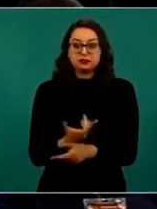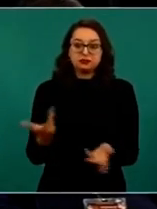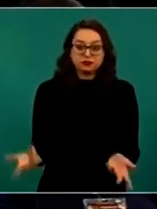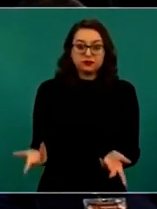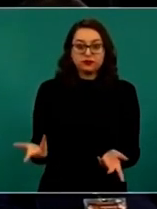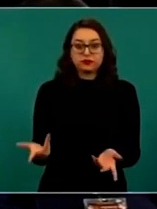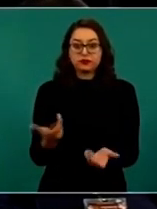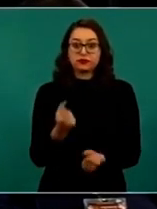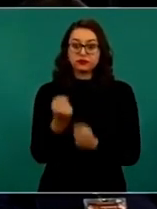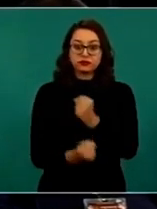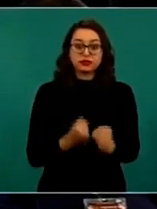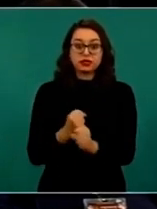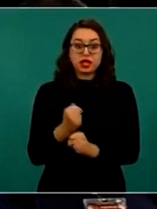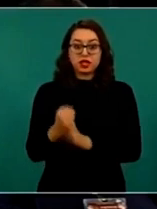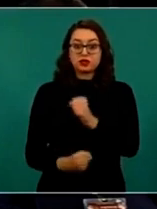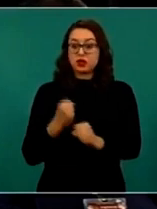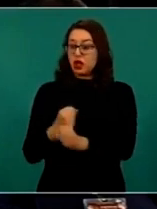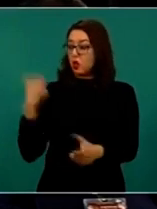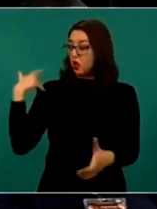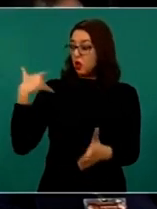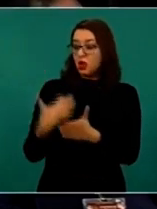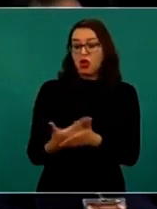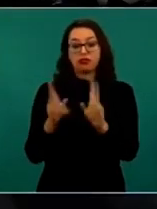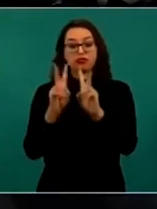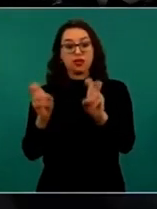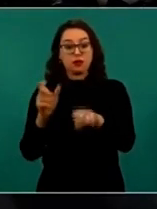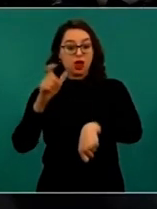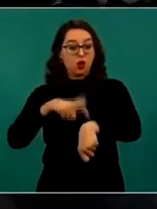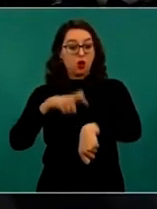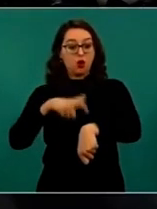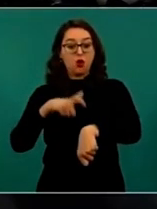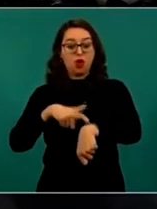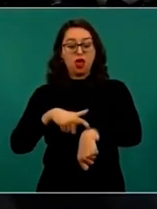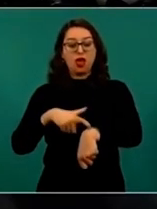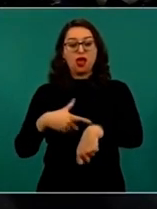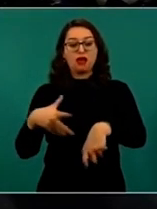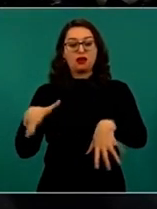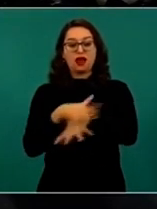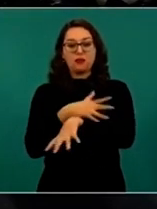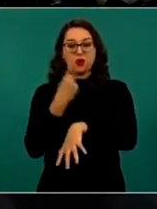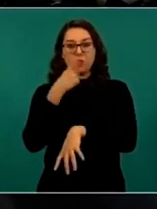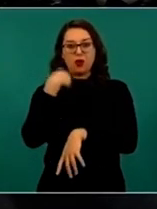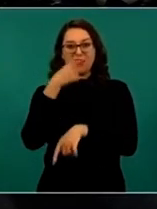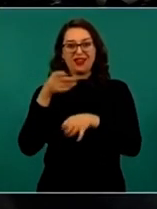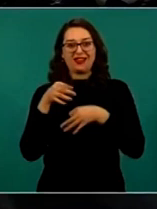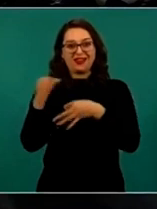durante todos estos años el horario de verano. ¿De verano? Sí. La gente